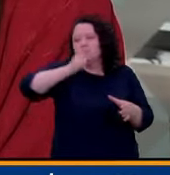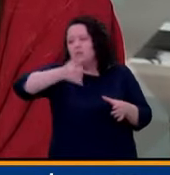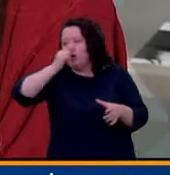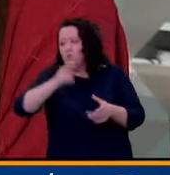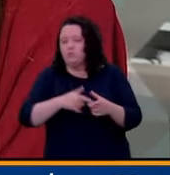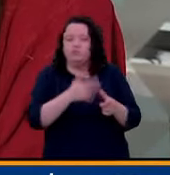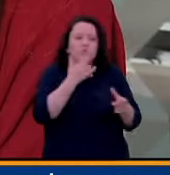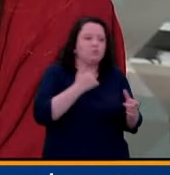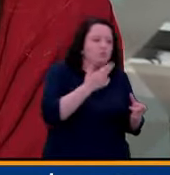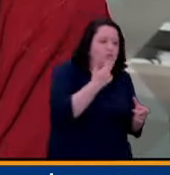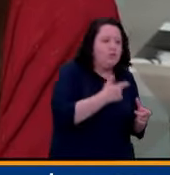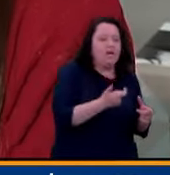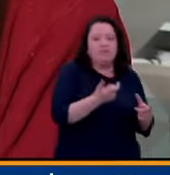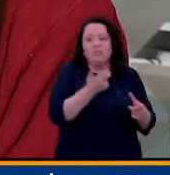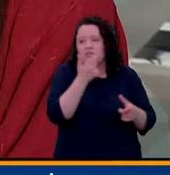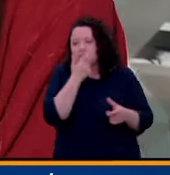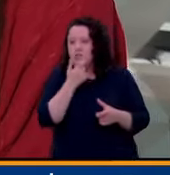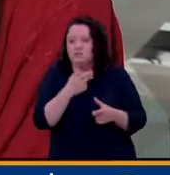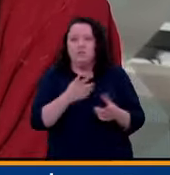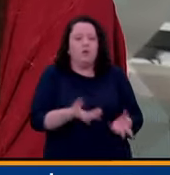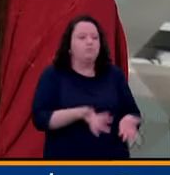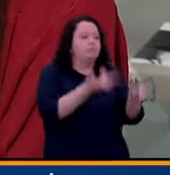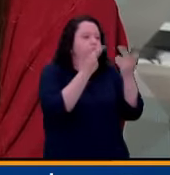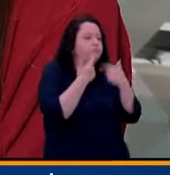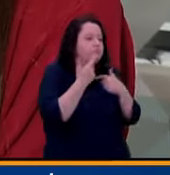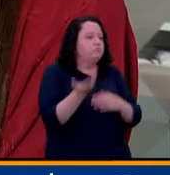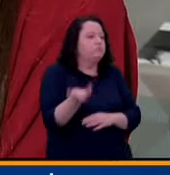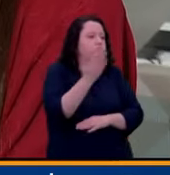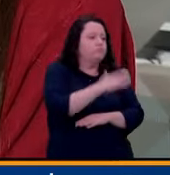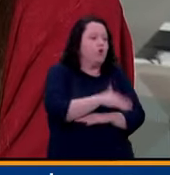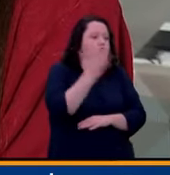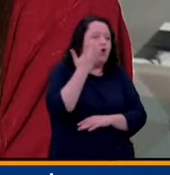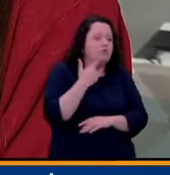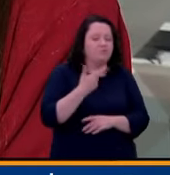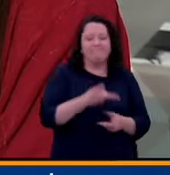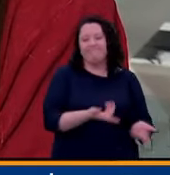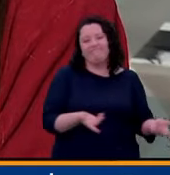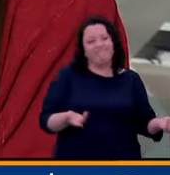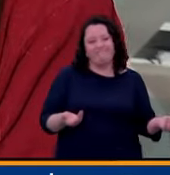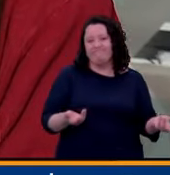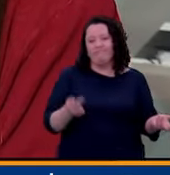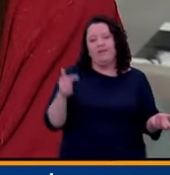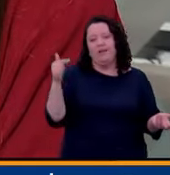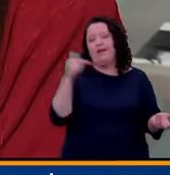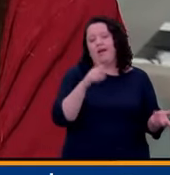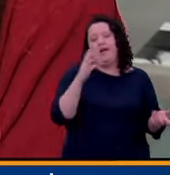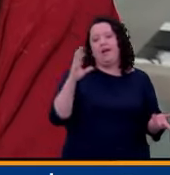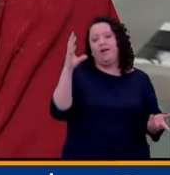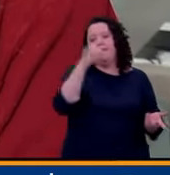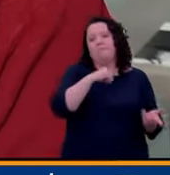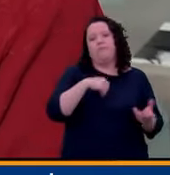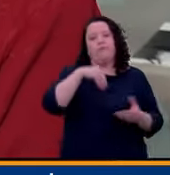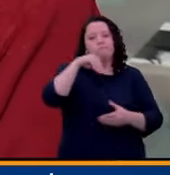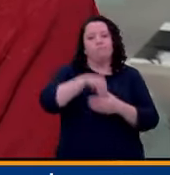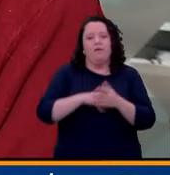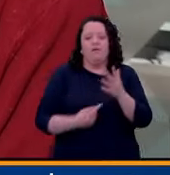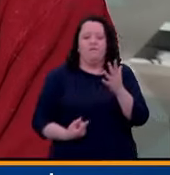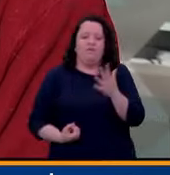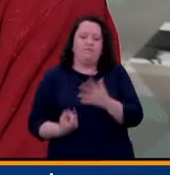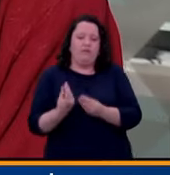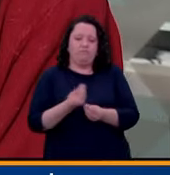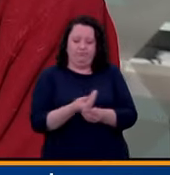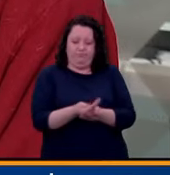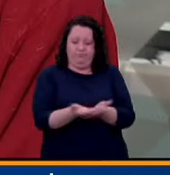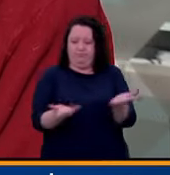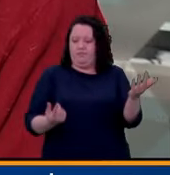dulces galletas y esa es su alimentación del día a día y lo que hay es una deficiencia de múltiples nutrientes